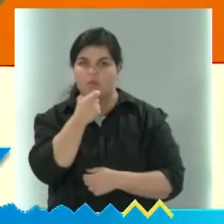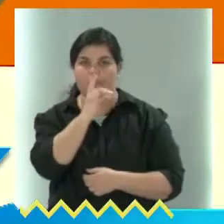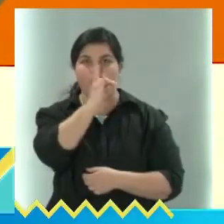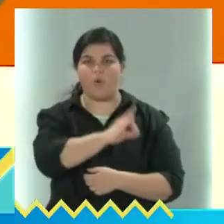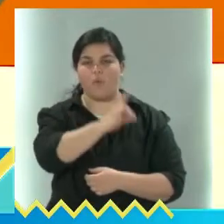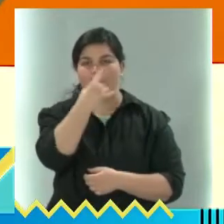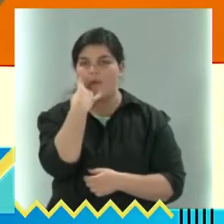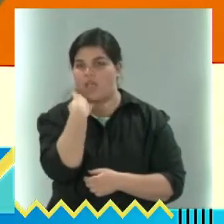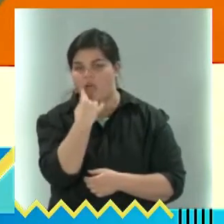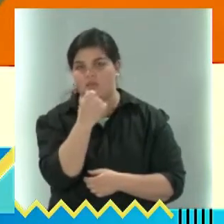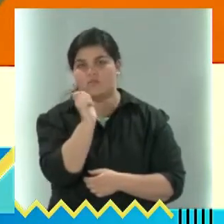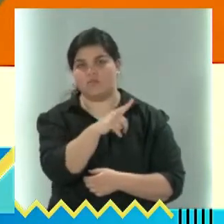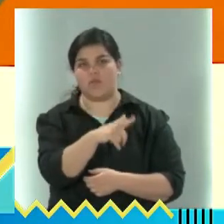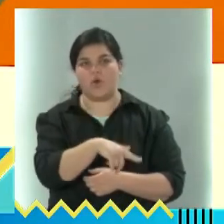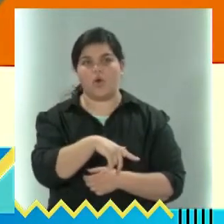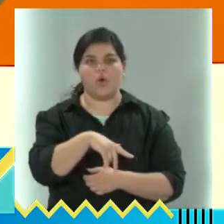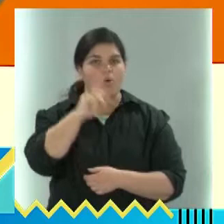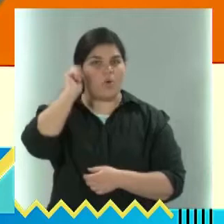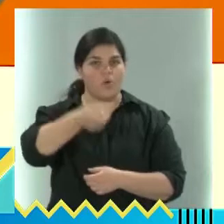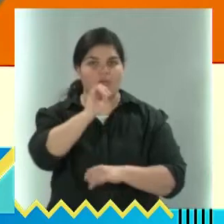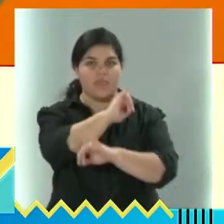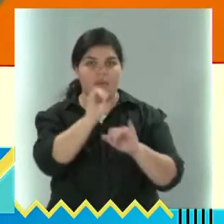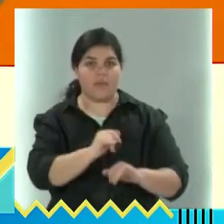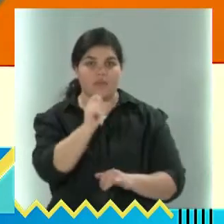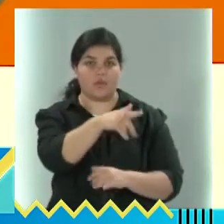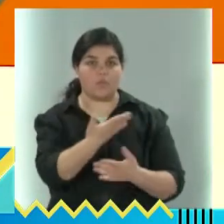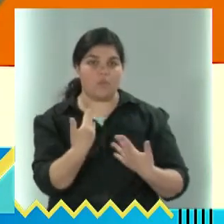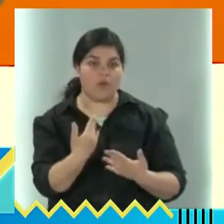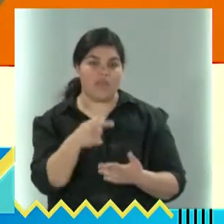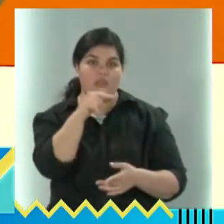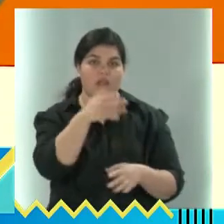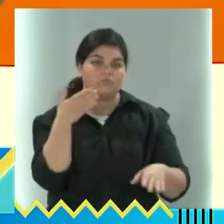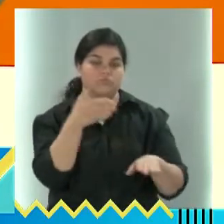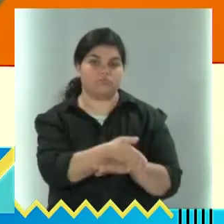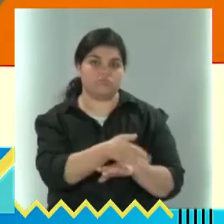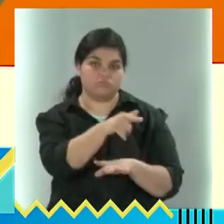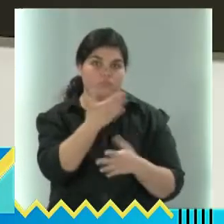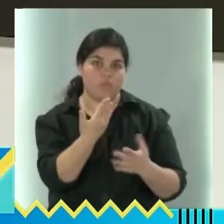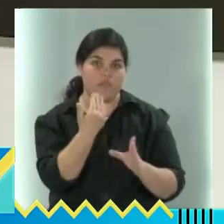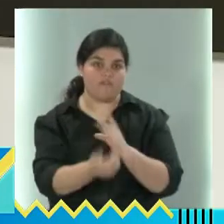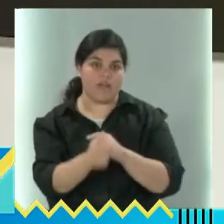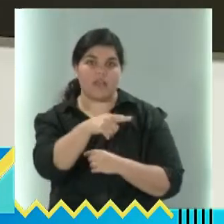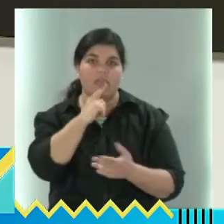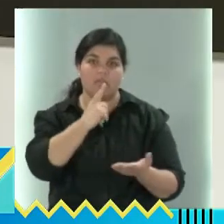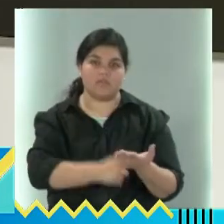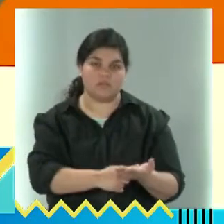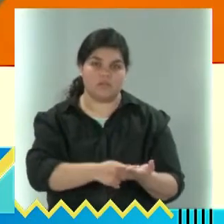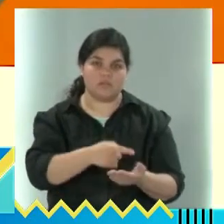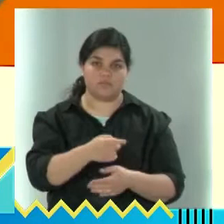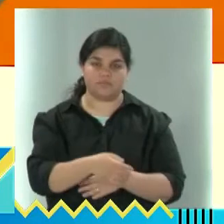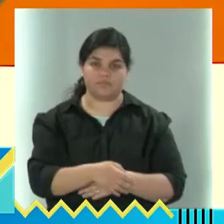Uspallata, el juez de paz va a tener la facultad también de ejercer o intervenir en este tipo de contravenciones. De esta